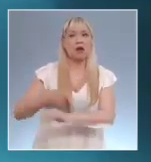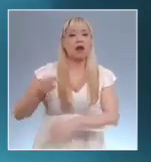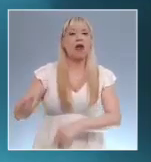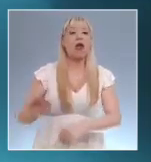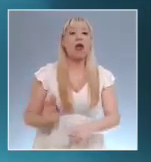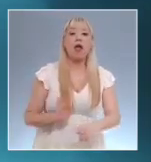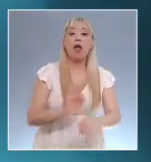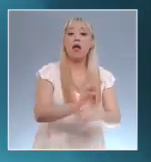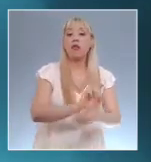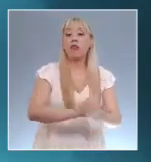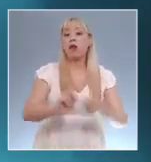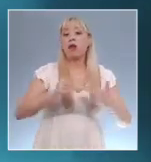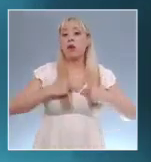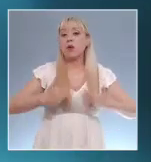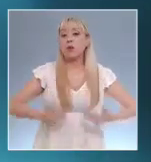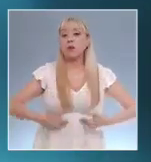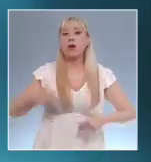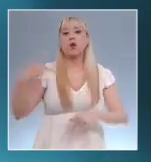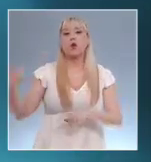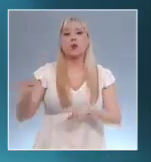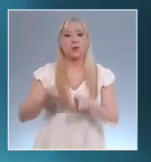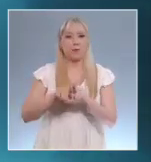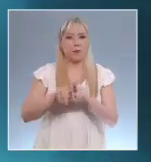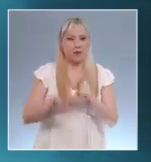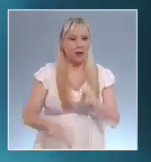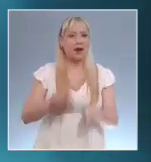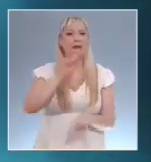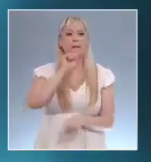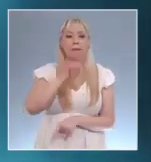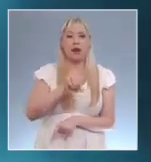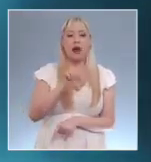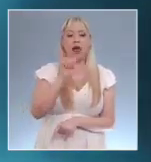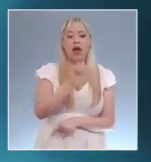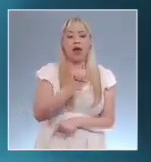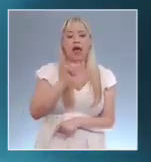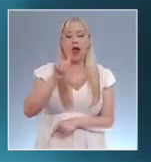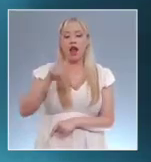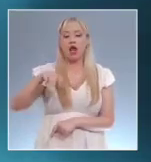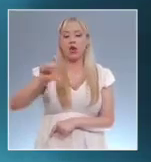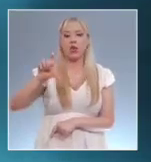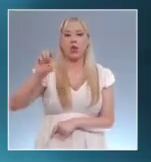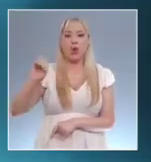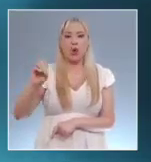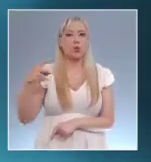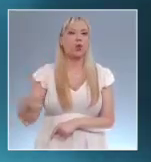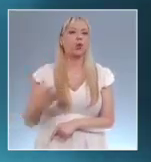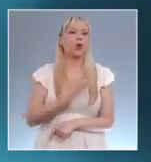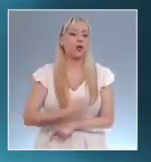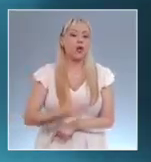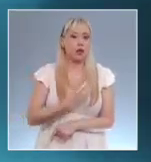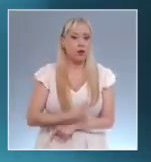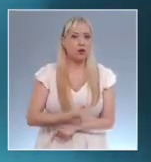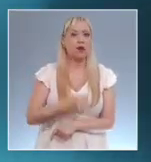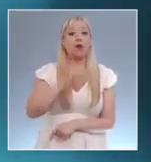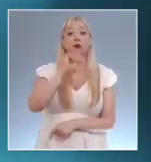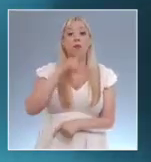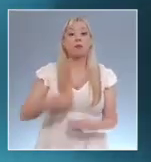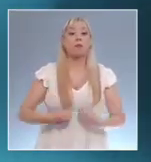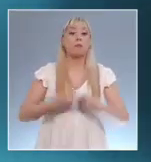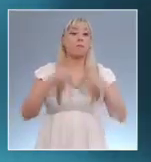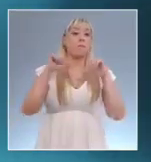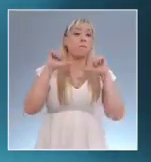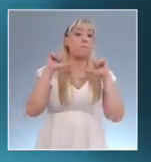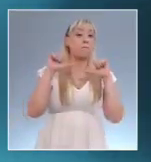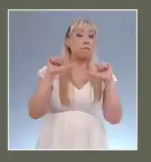con las iniciales ALQO, y sus hijos son sobrevivientes de trata de personas. La parte solicitante informó